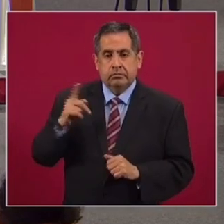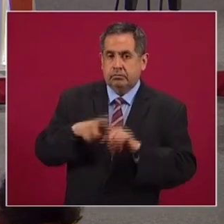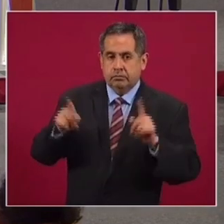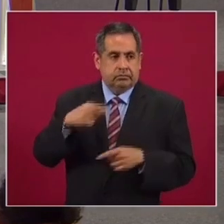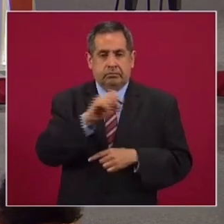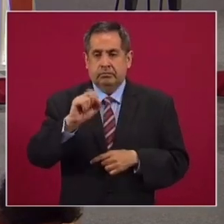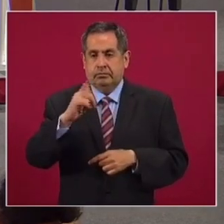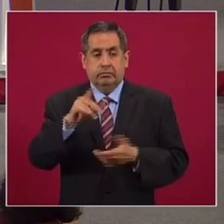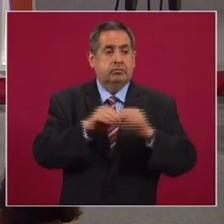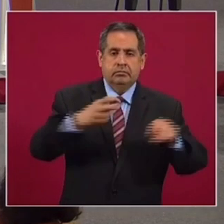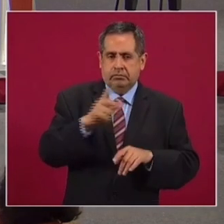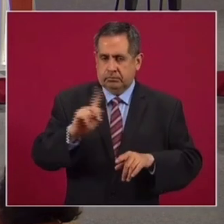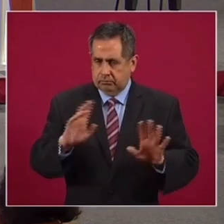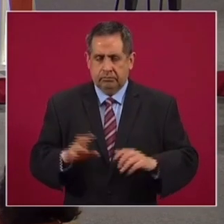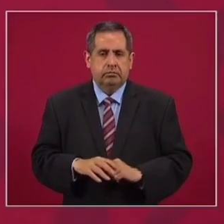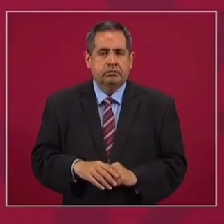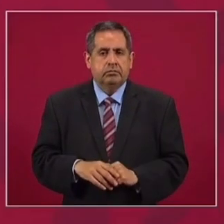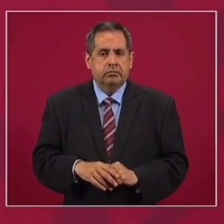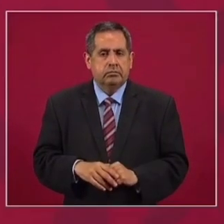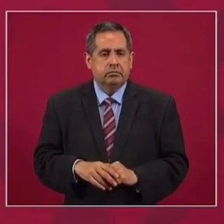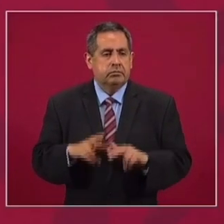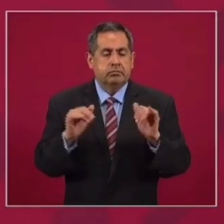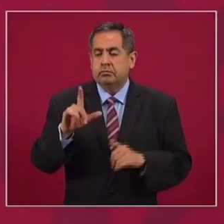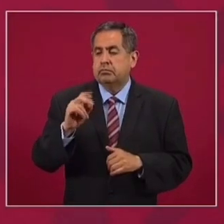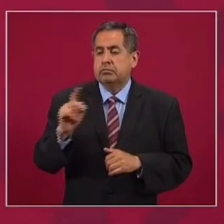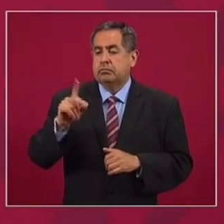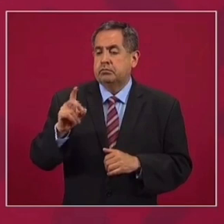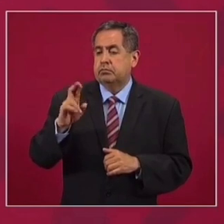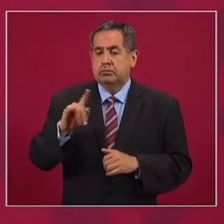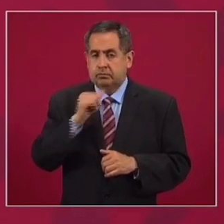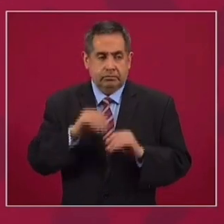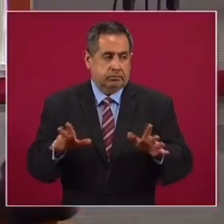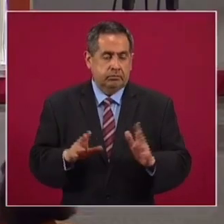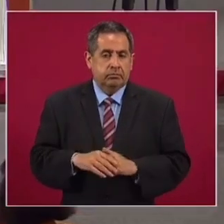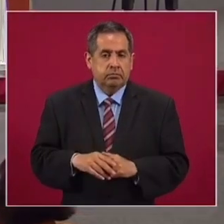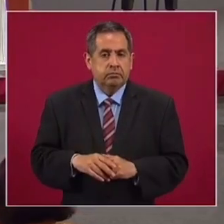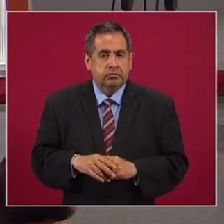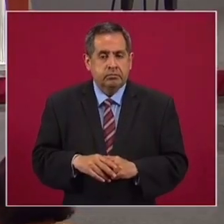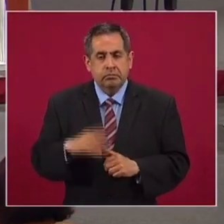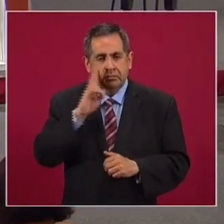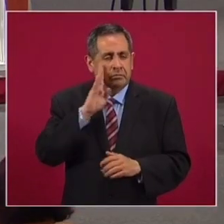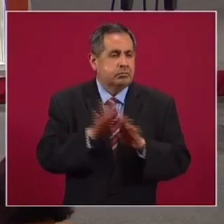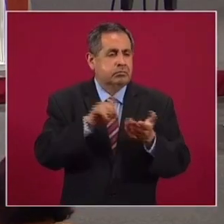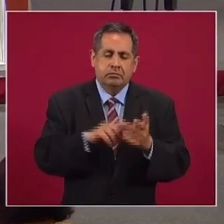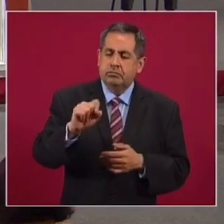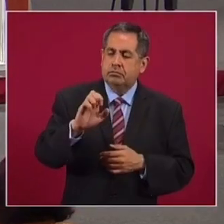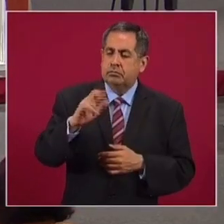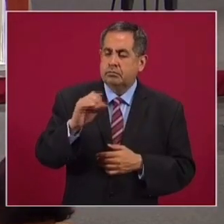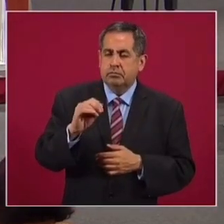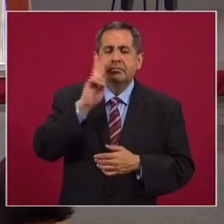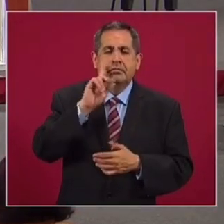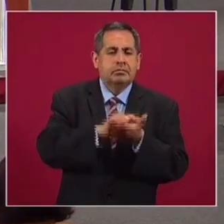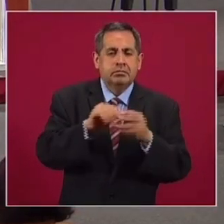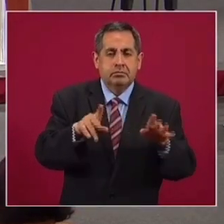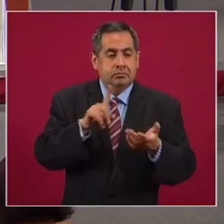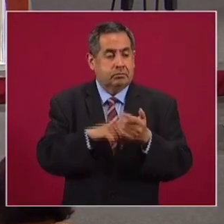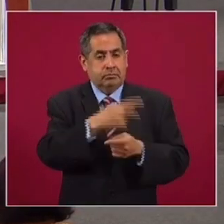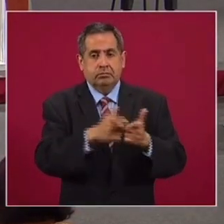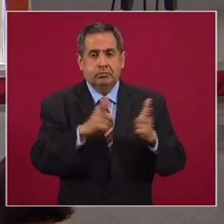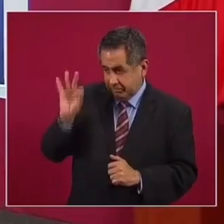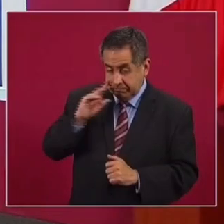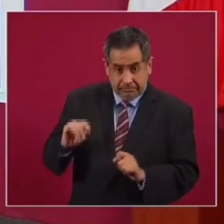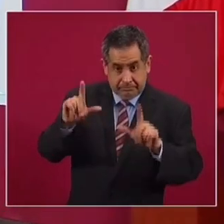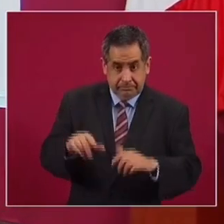esto no lo sacó Sergio Sarmiento. Ni López Obrador. Pero van a ver cómo le pone Sergio Sarmiento, que pertenece al